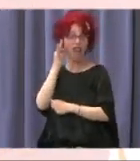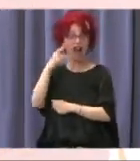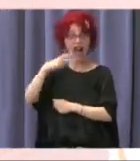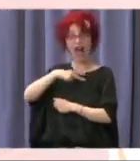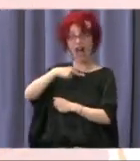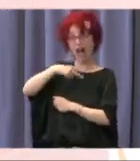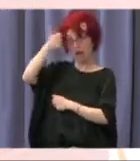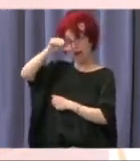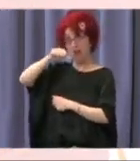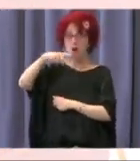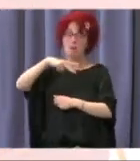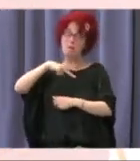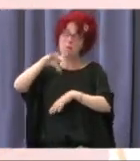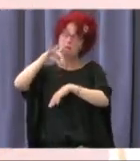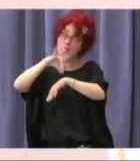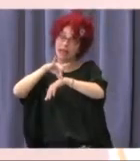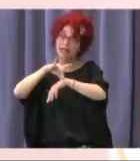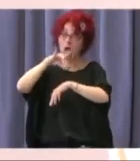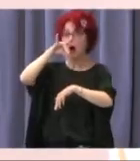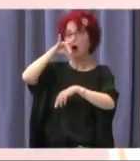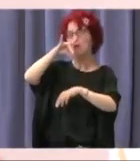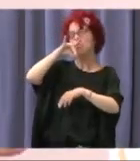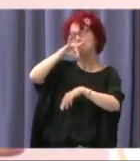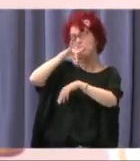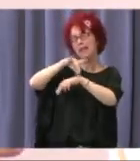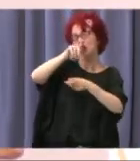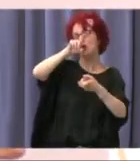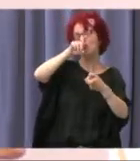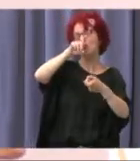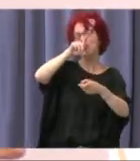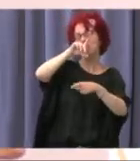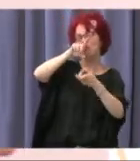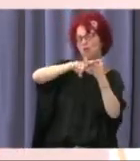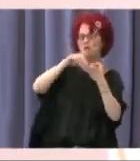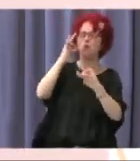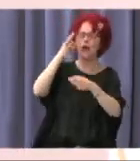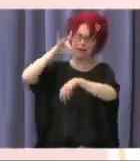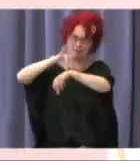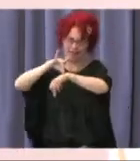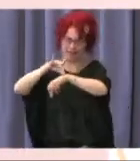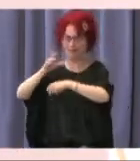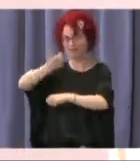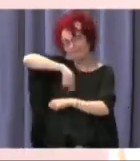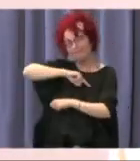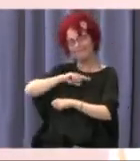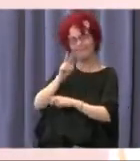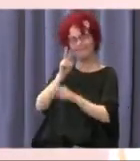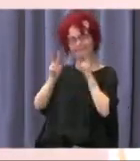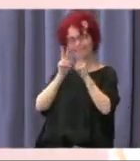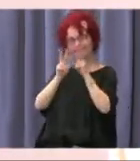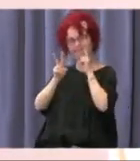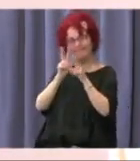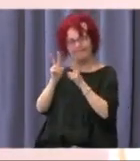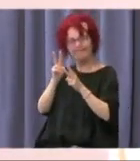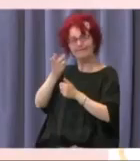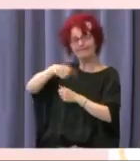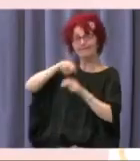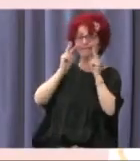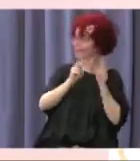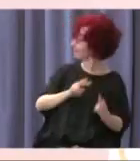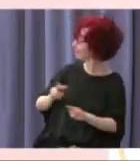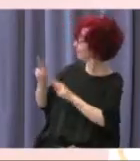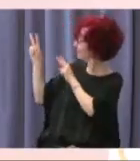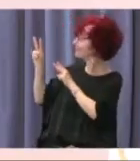mujer del médico, etc. Bien, el tema de los insultos es apasionante porque ¿qué es un insulto? Bueno, aquí os he puesto esta viñeta,